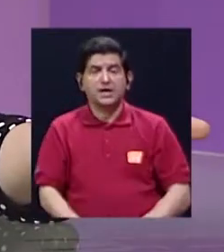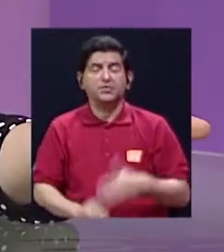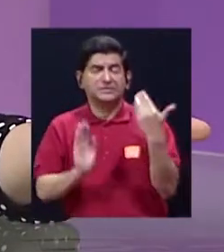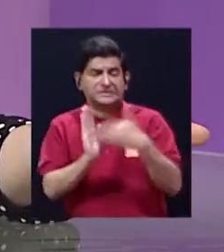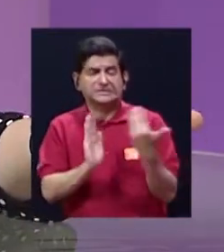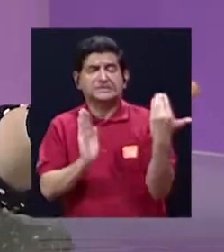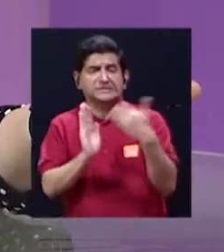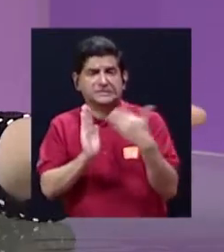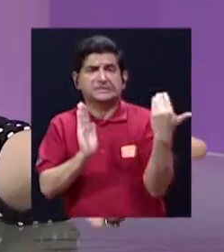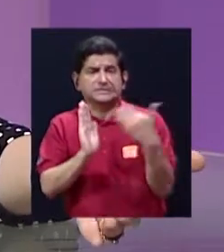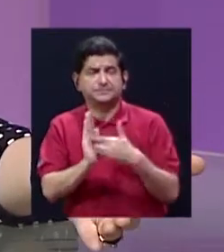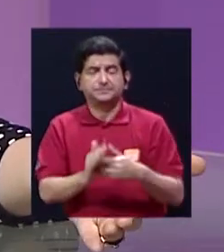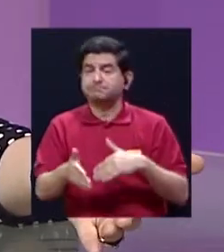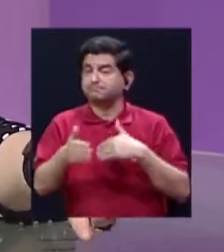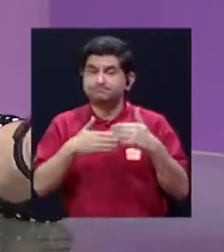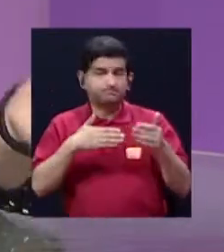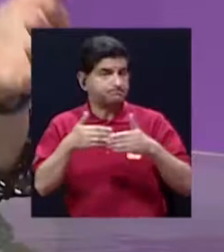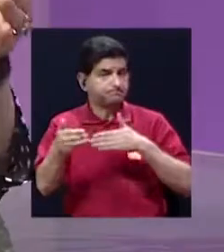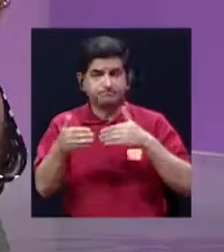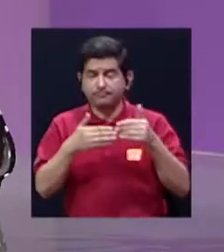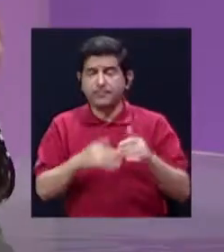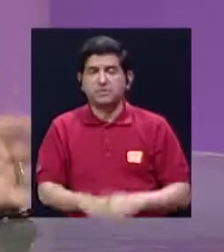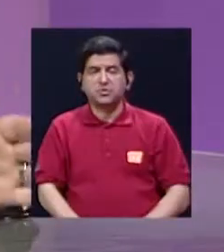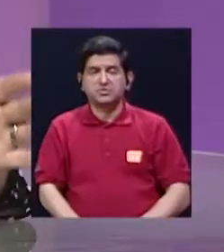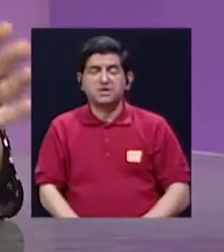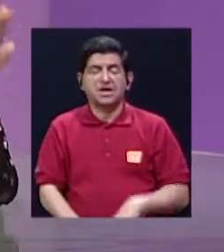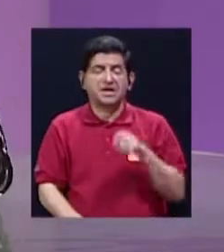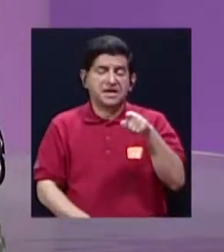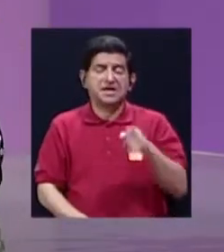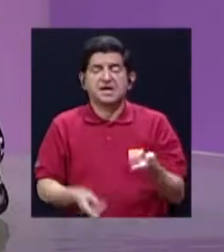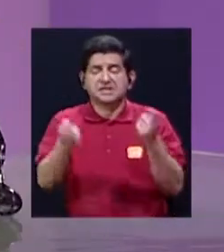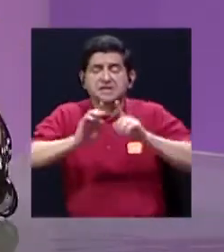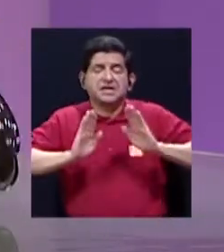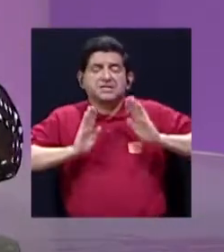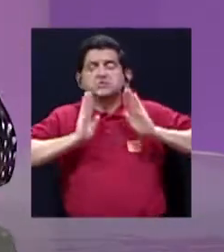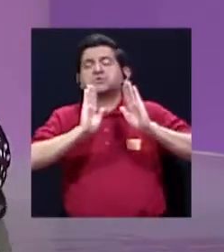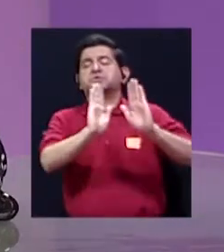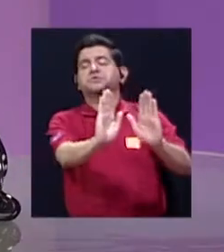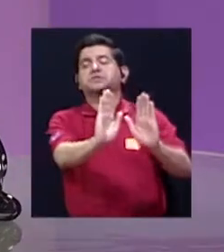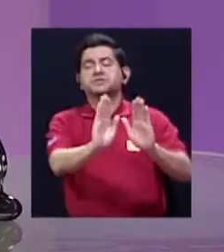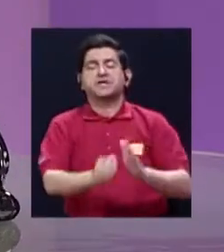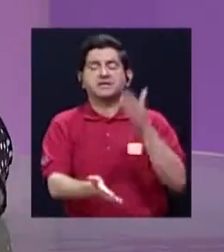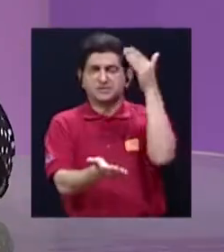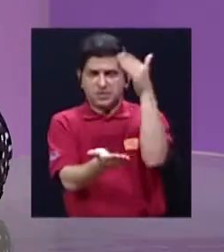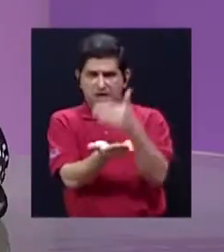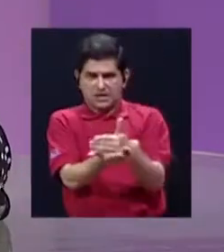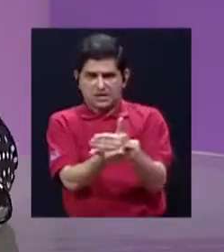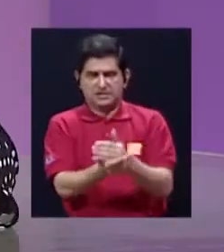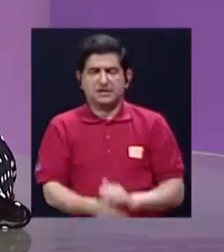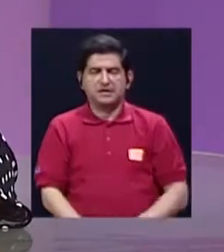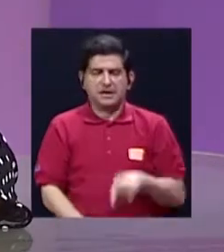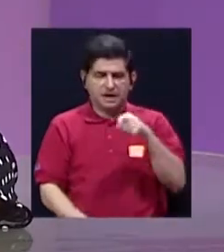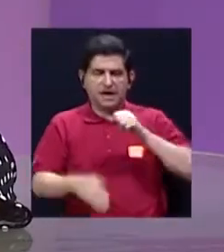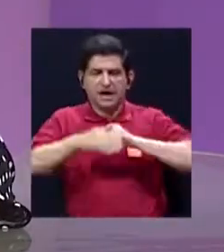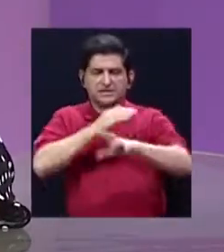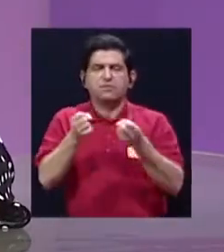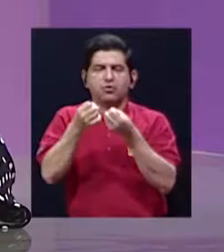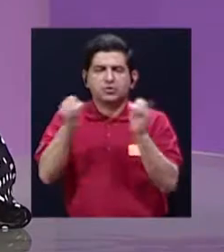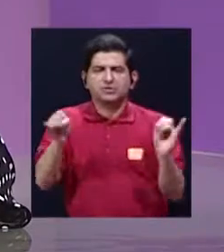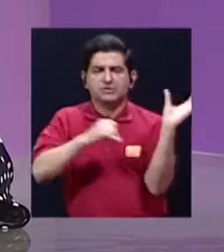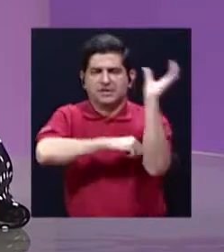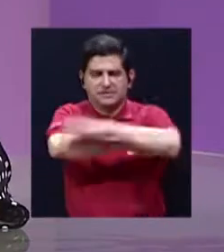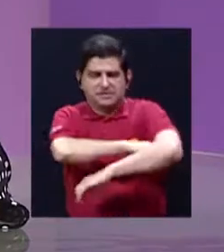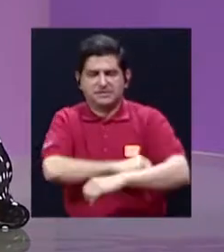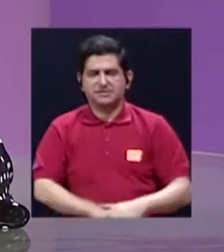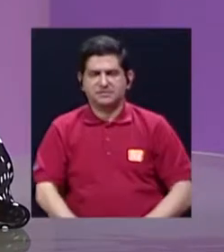afectada. Y aún así se rehusaron a darles esa interrupción, ese aborto impune. Entonces,